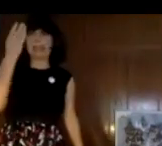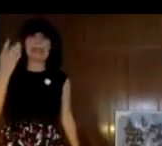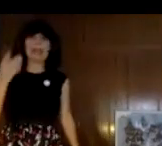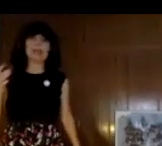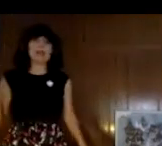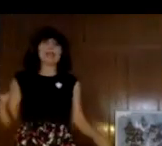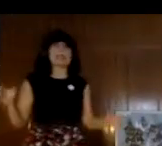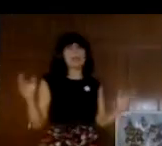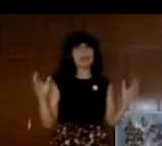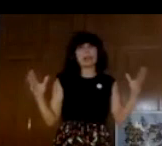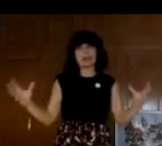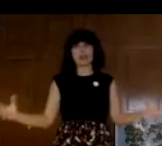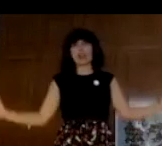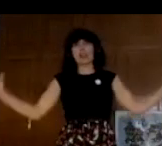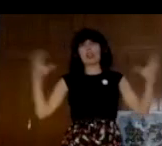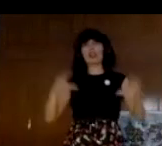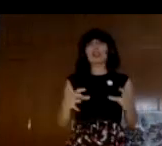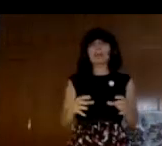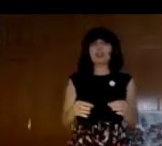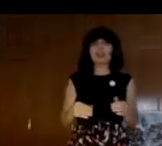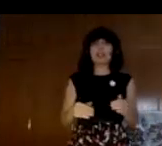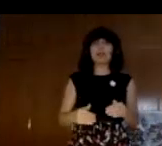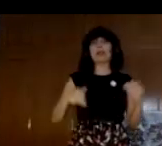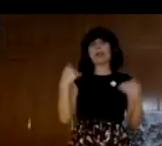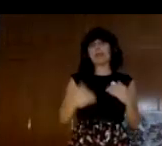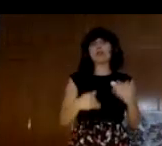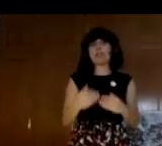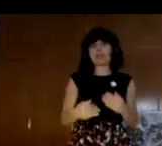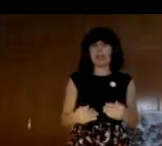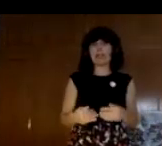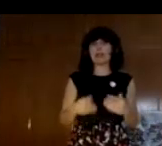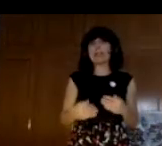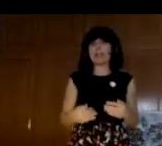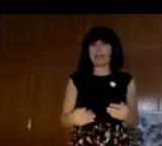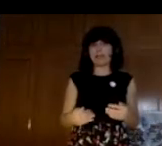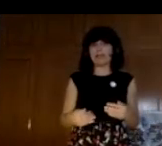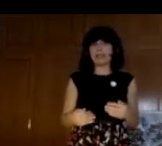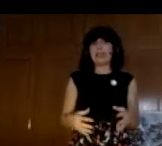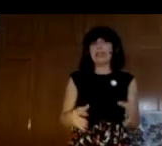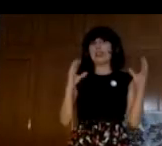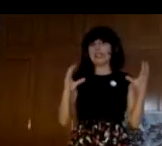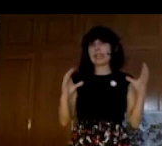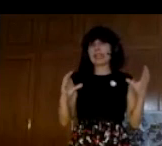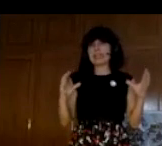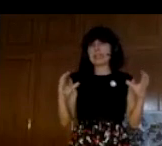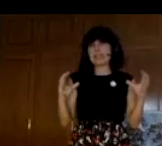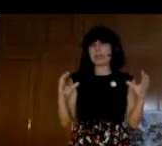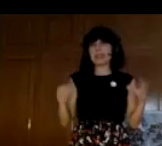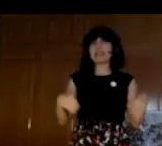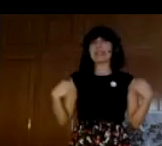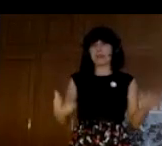nosotros para crear una nueva narrativa trabajamos. Con el conocimiento que tenemos aplicamos unas reglas y unas herramientas. Y con esas reglas y